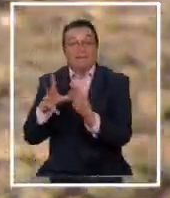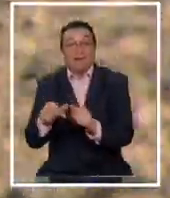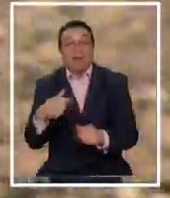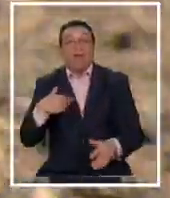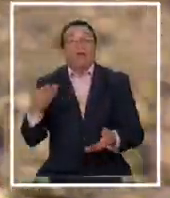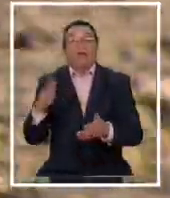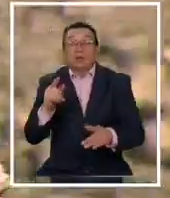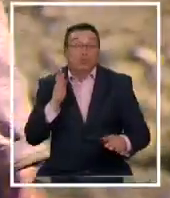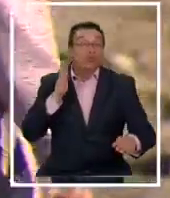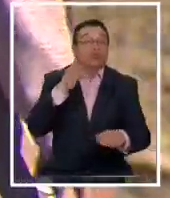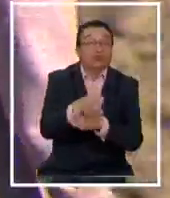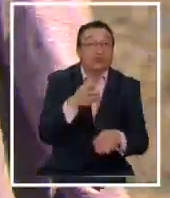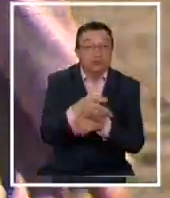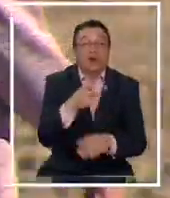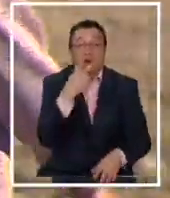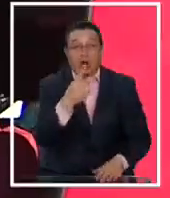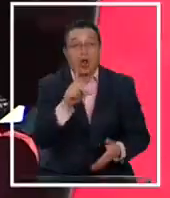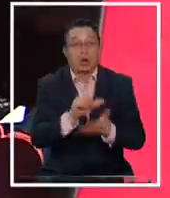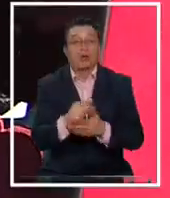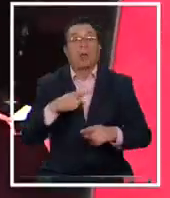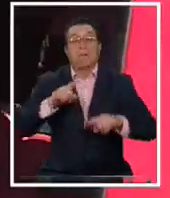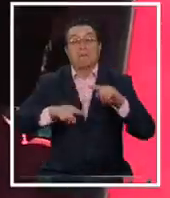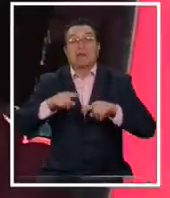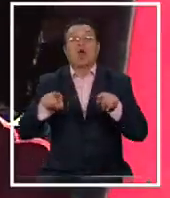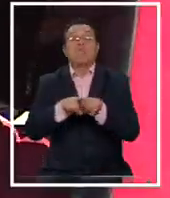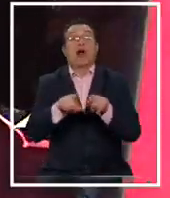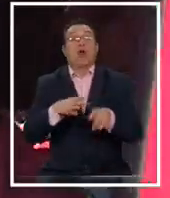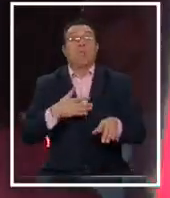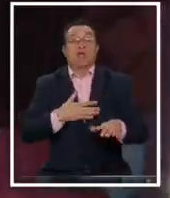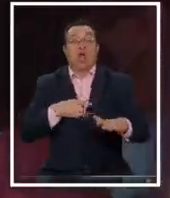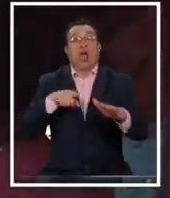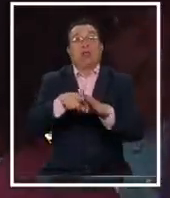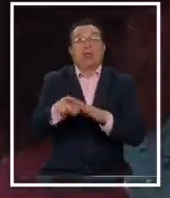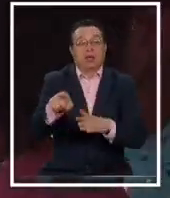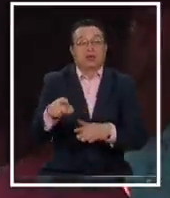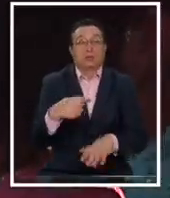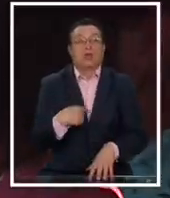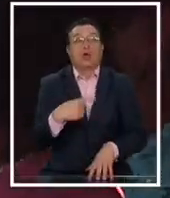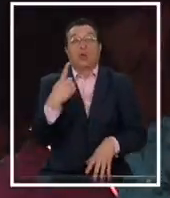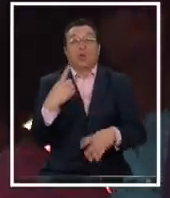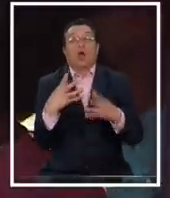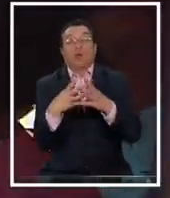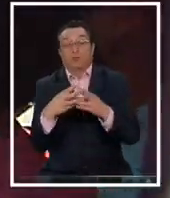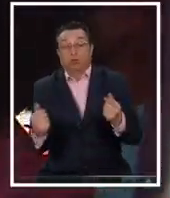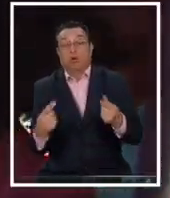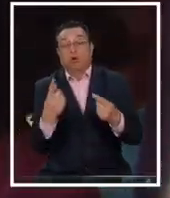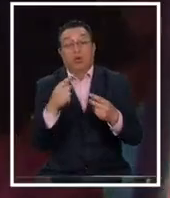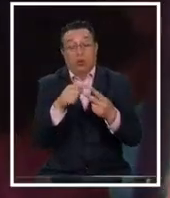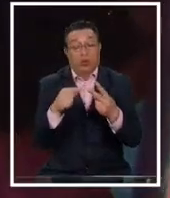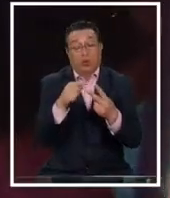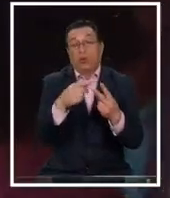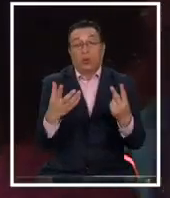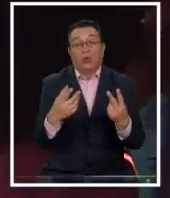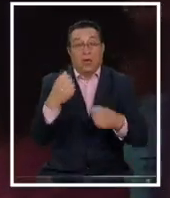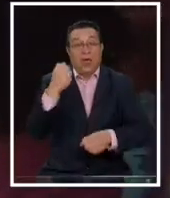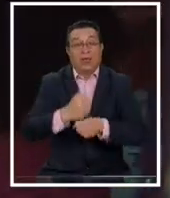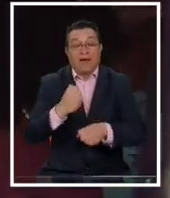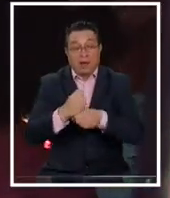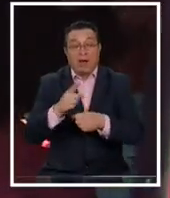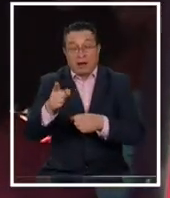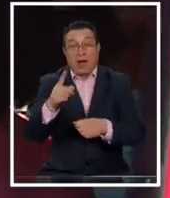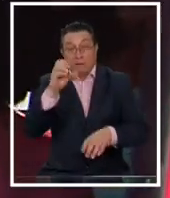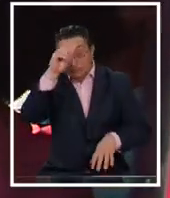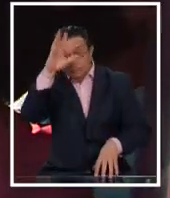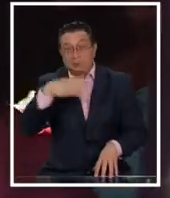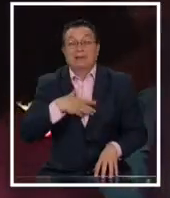víctimas llegaron hasta el lugar. Es un primo hermano mío que está adentro, uno de los desaparecidos, y el que trabaja la mina es un